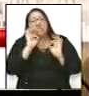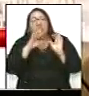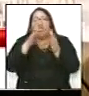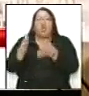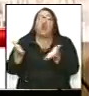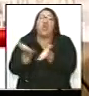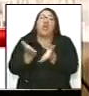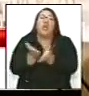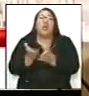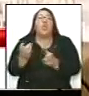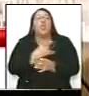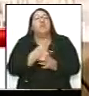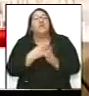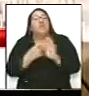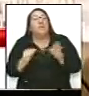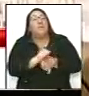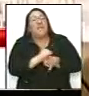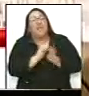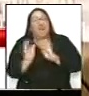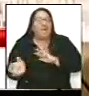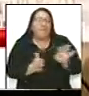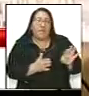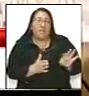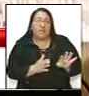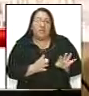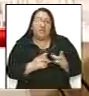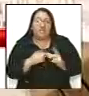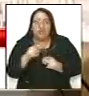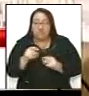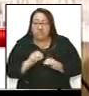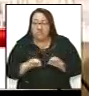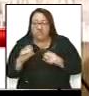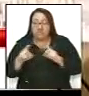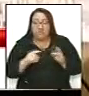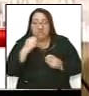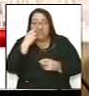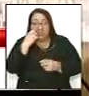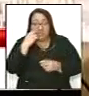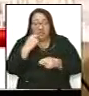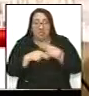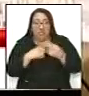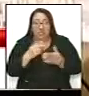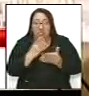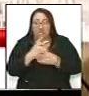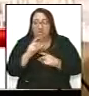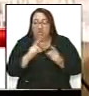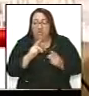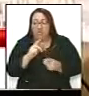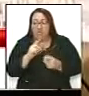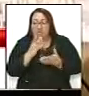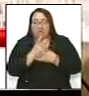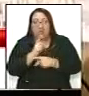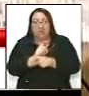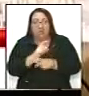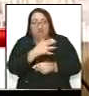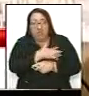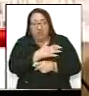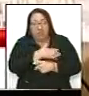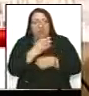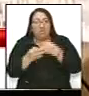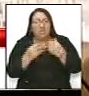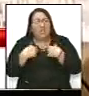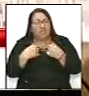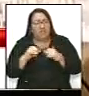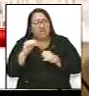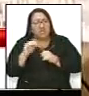educativo nacional, y sería importante la ministra, la Directora Nacional de Educación Secundaria, nos pueda explicar si tiene